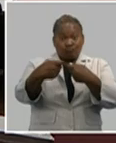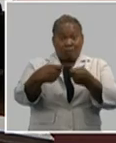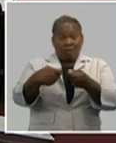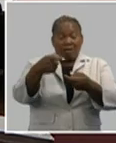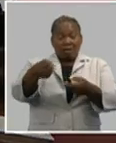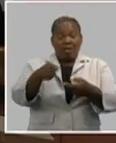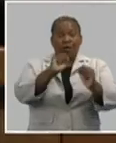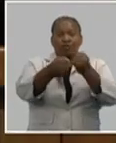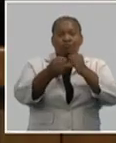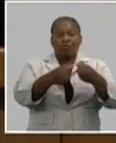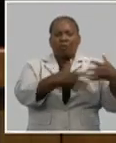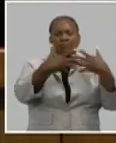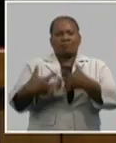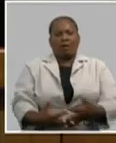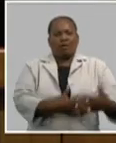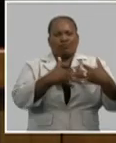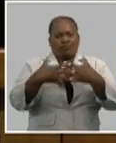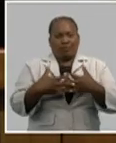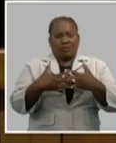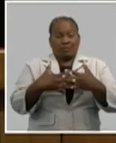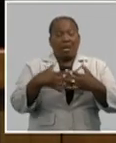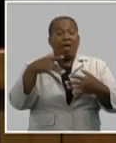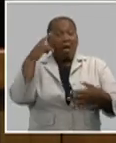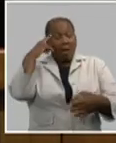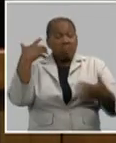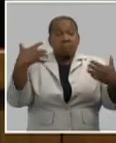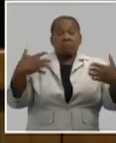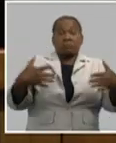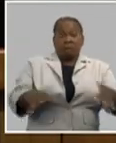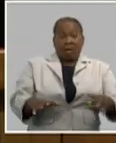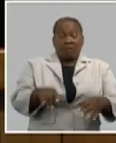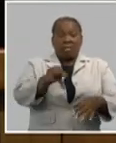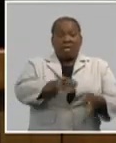desde Washington. A pesar del rechazo